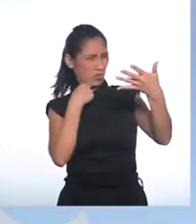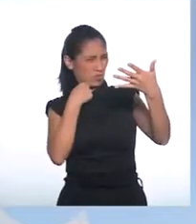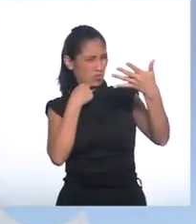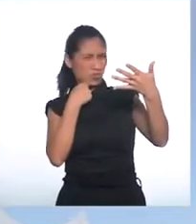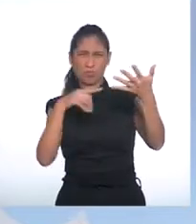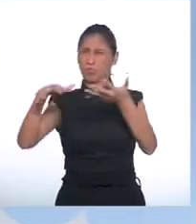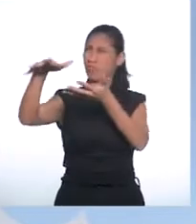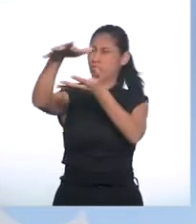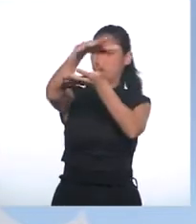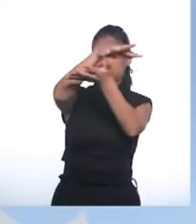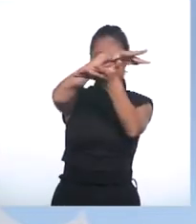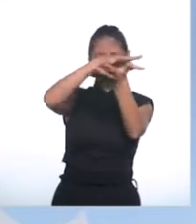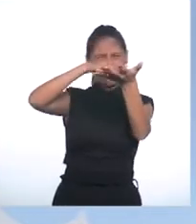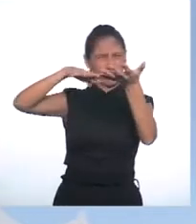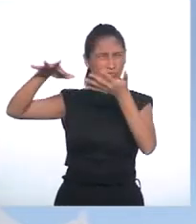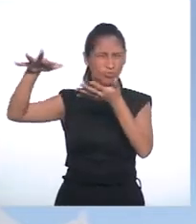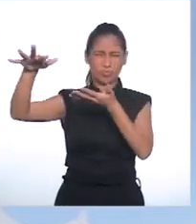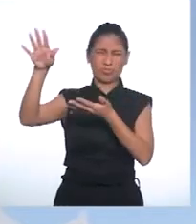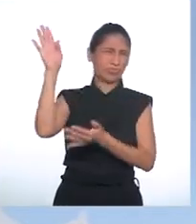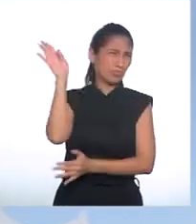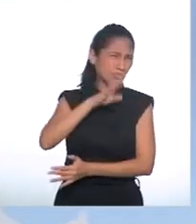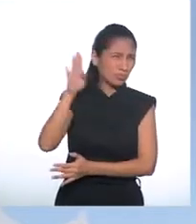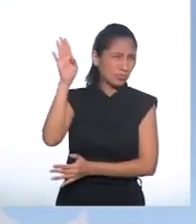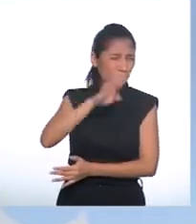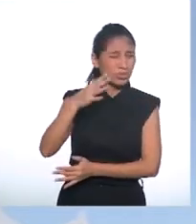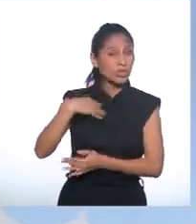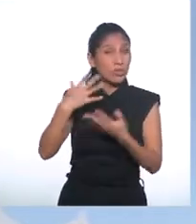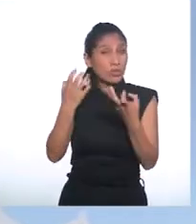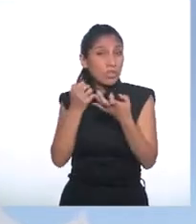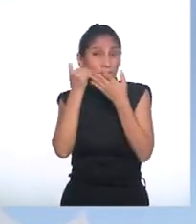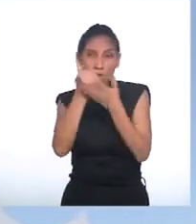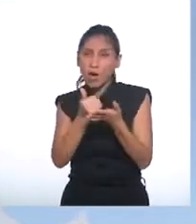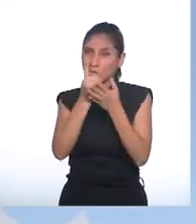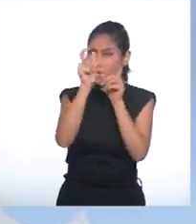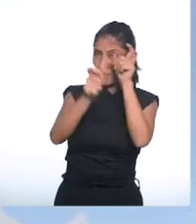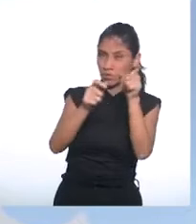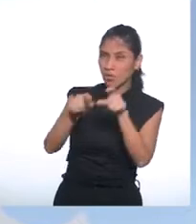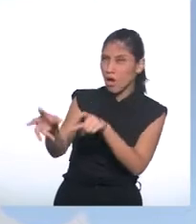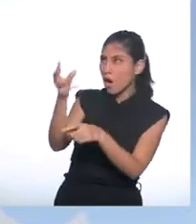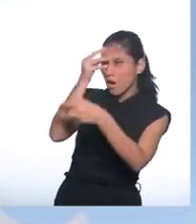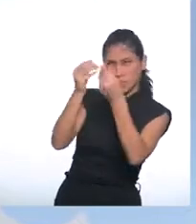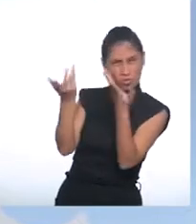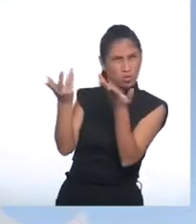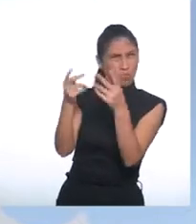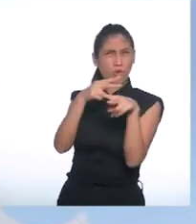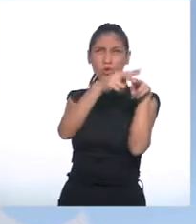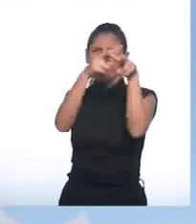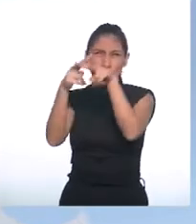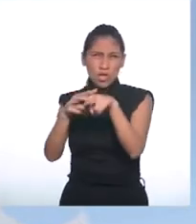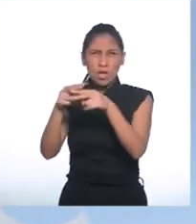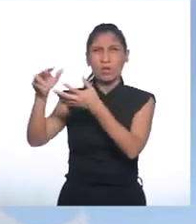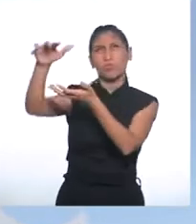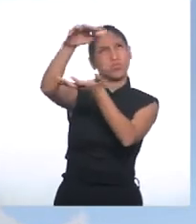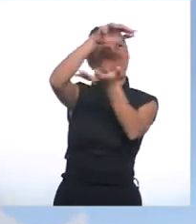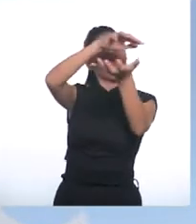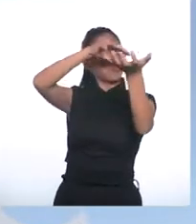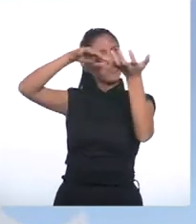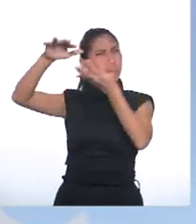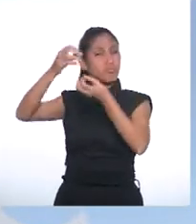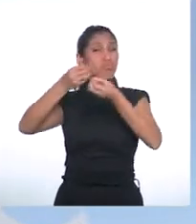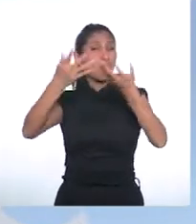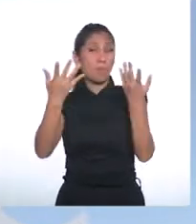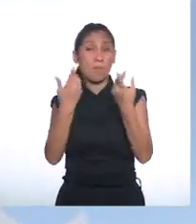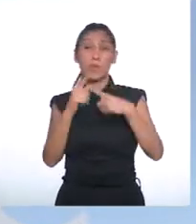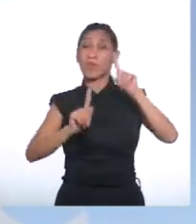el aire que respiramos. Quiero ayudar a generar conciencia sobre esto. Sin embargo, hay algunas personas a las que aún hace